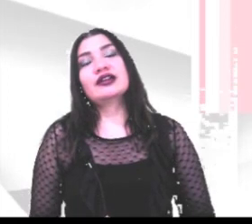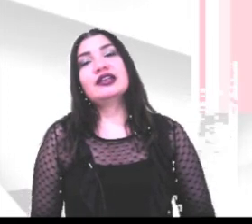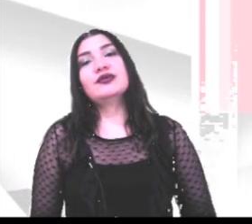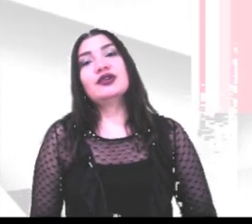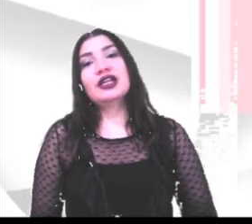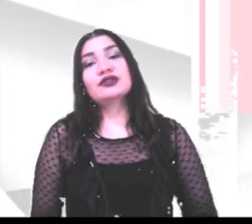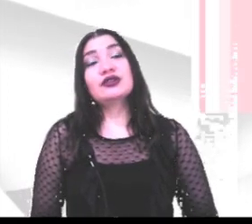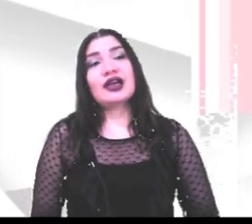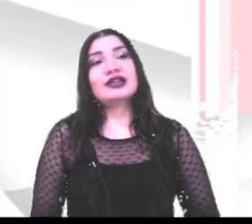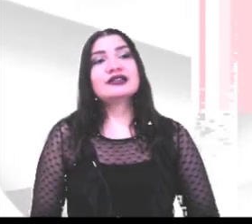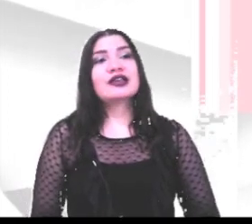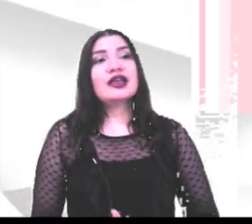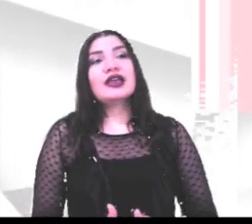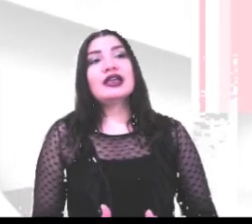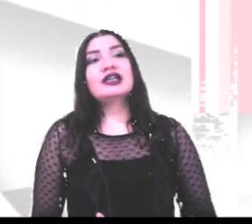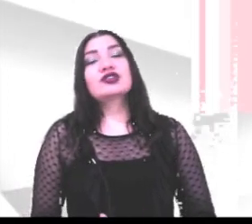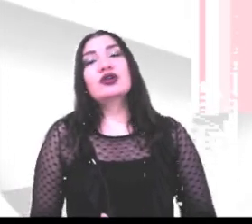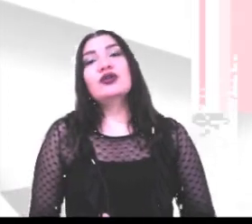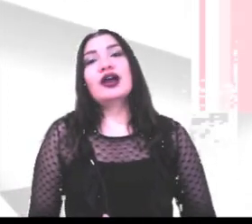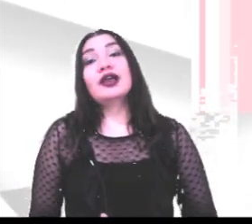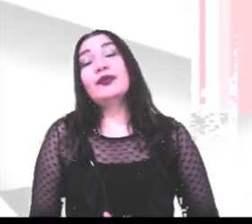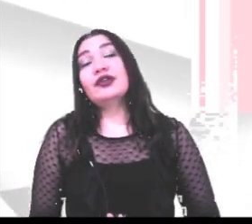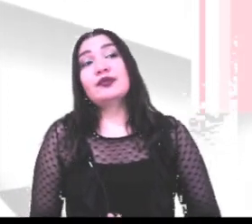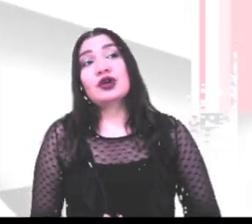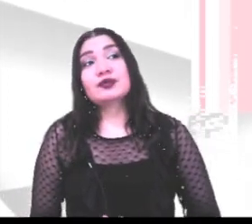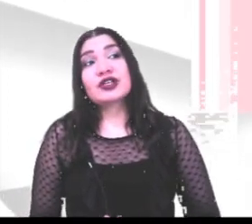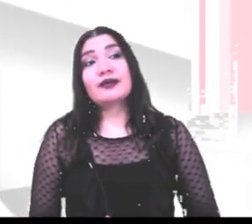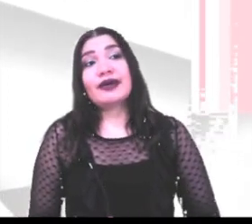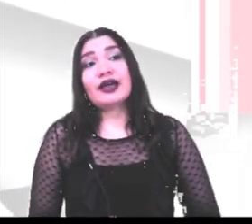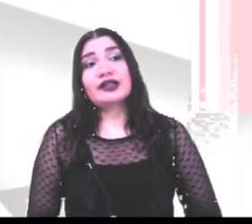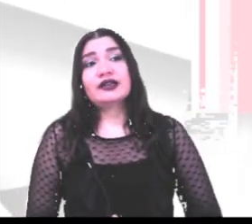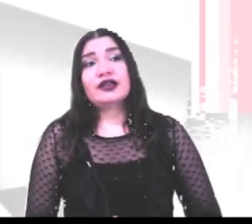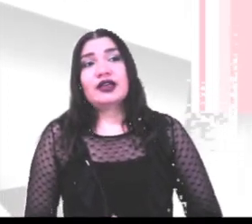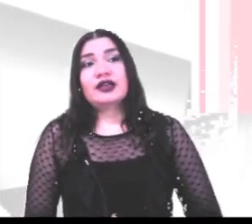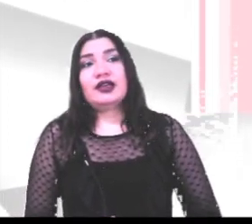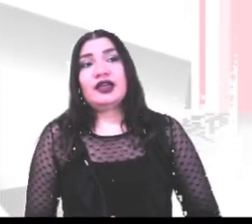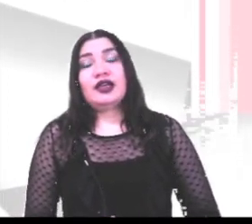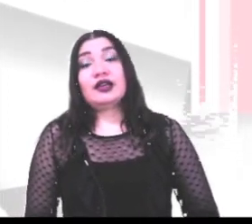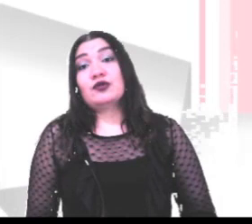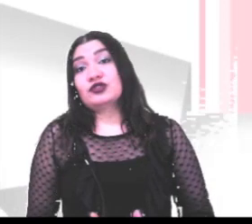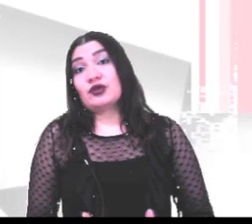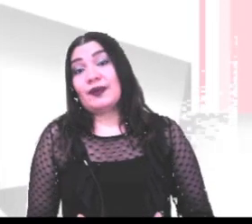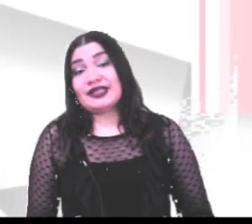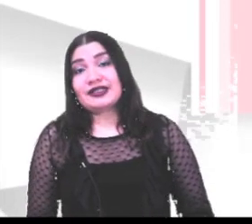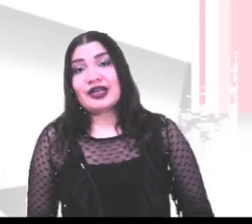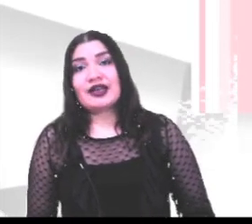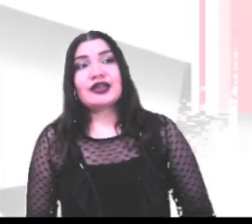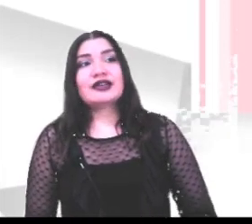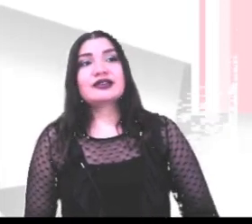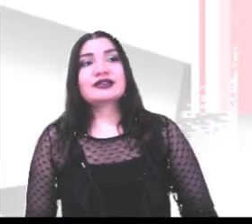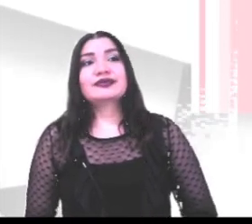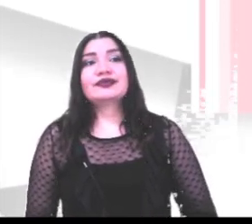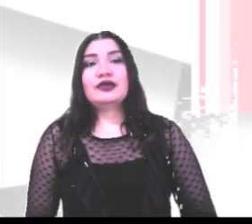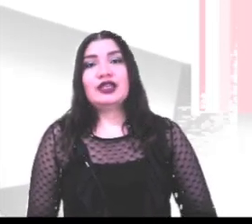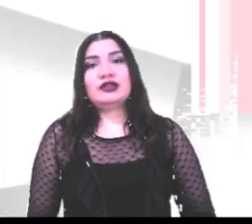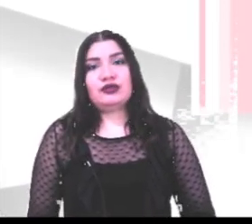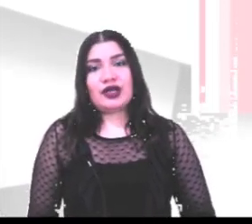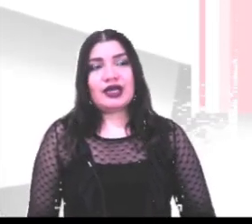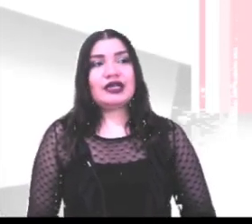atractivos naturales en estos lugares podemos observar hermosos paisajes